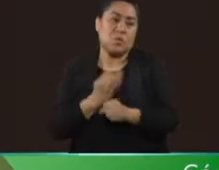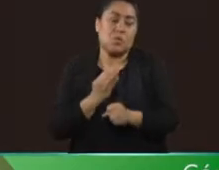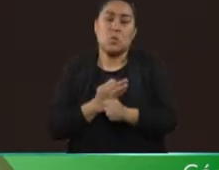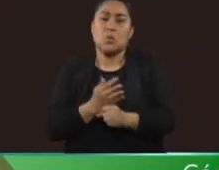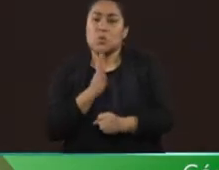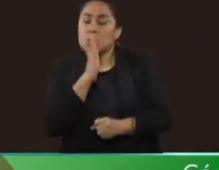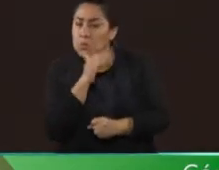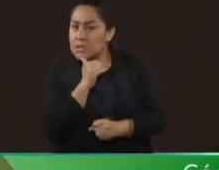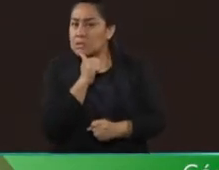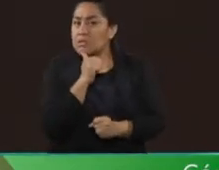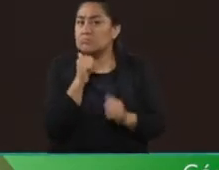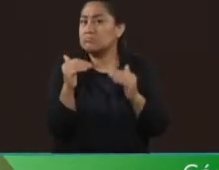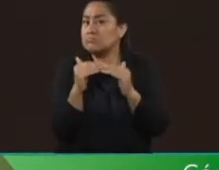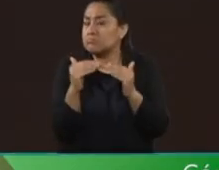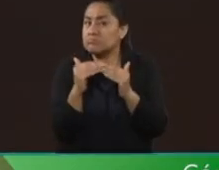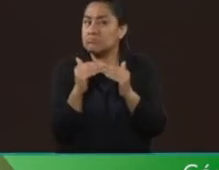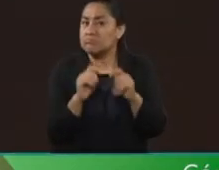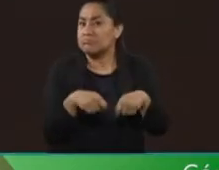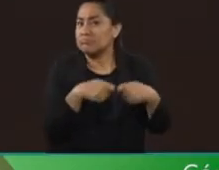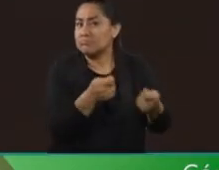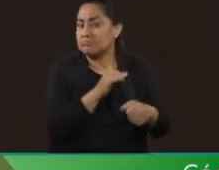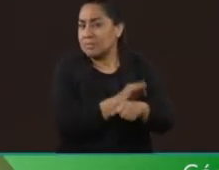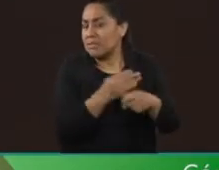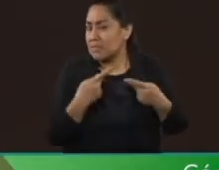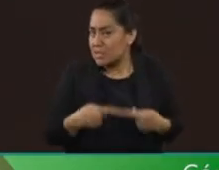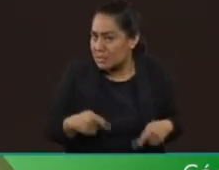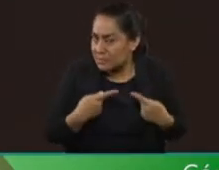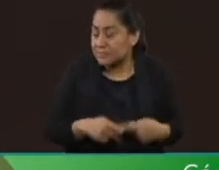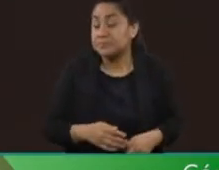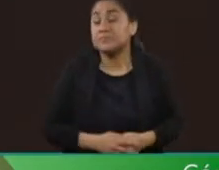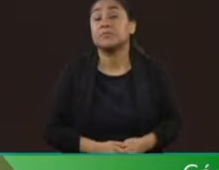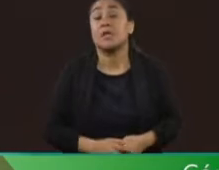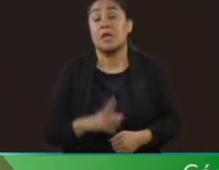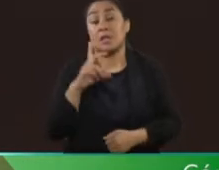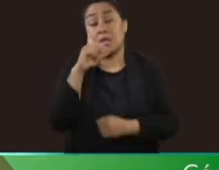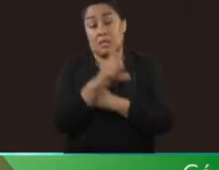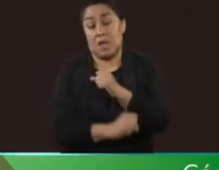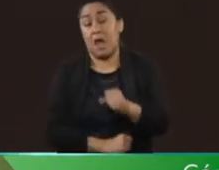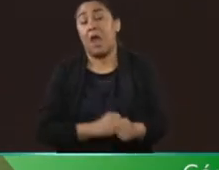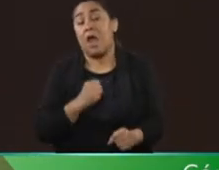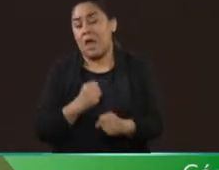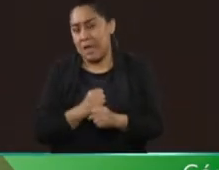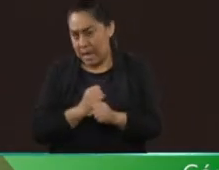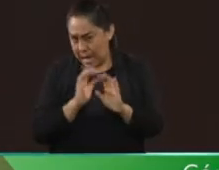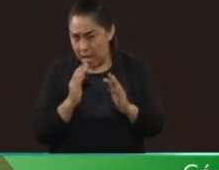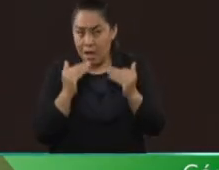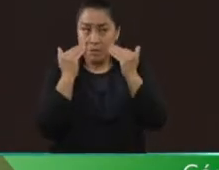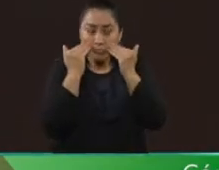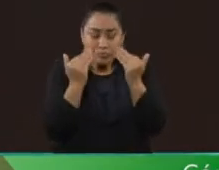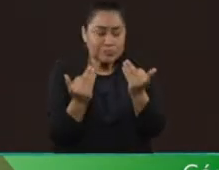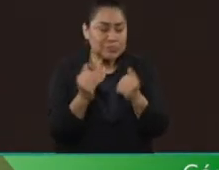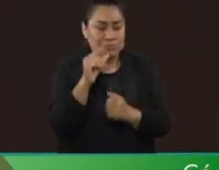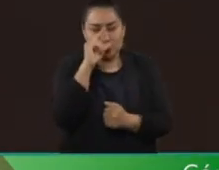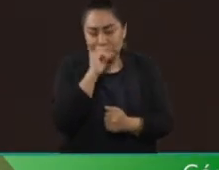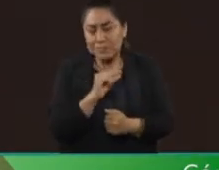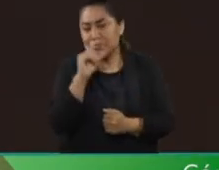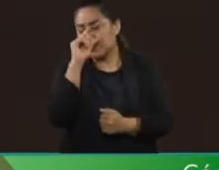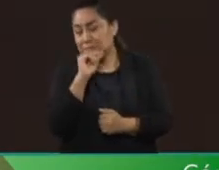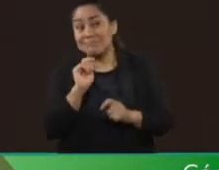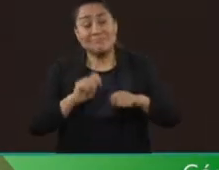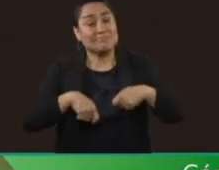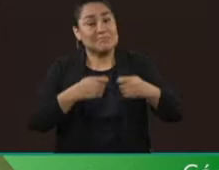eh vivienda social durante tres décadas ha sido evidente el deterioro en el acceso y la calidad de la